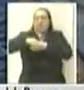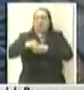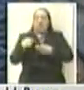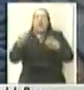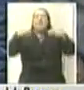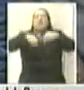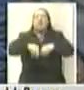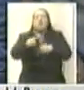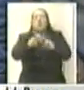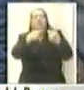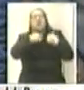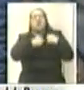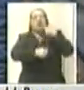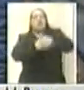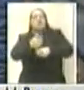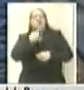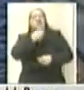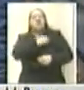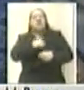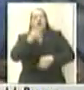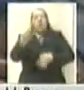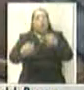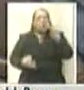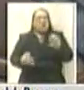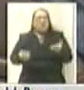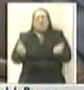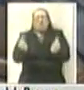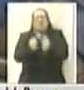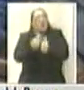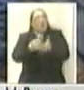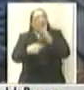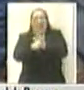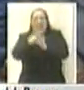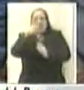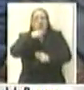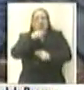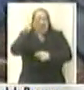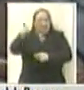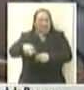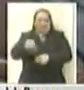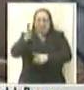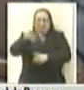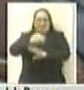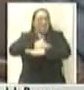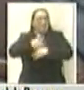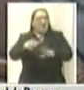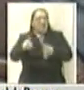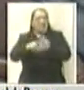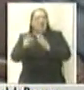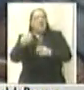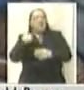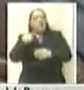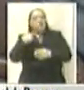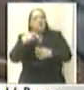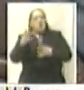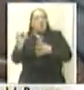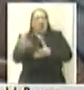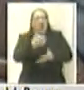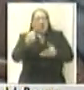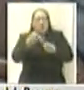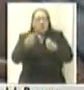presencia de un representante del Ministerio de Justicia. ¿Con qué legitimidad ética, señor, va a tener el consenso como